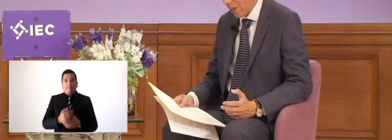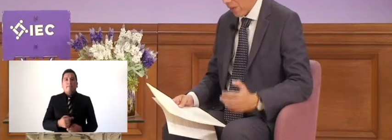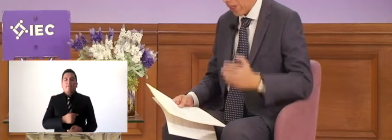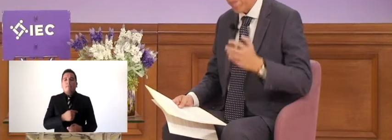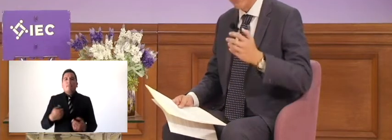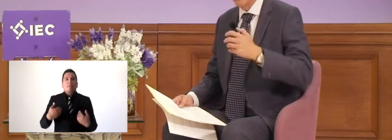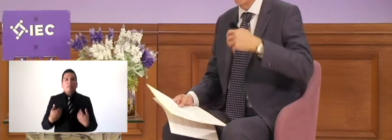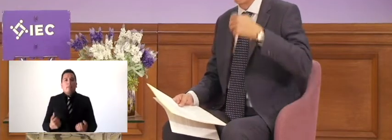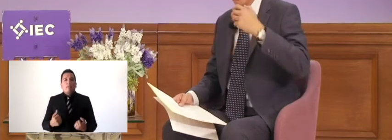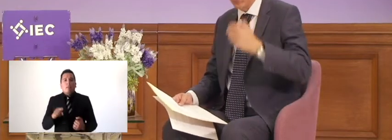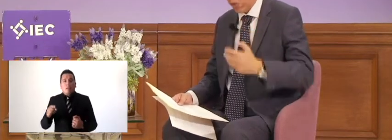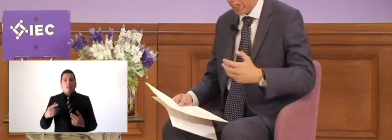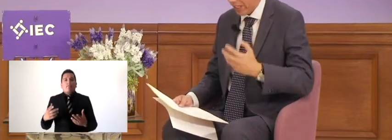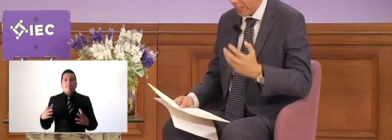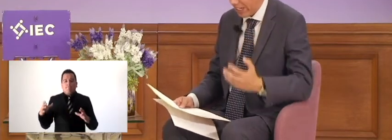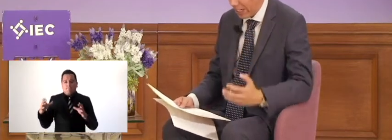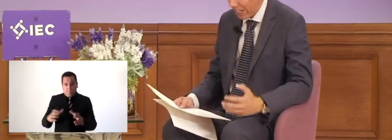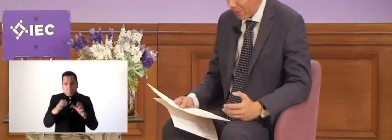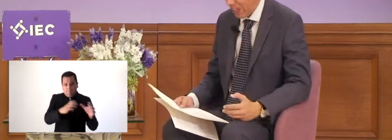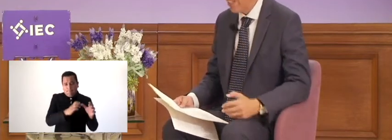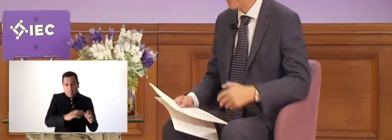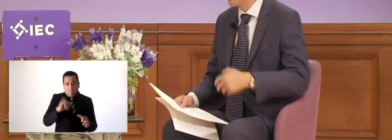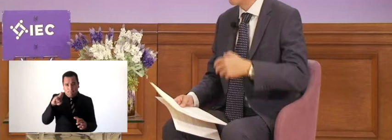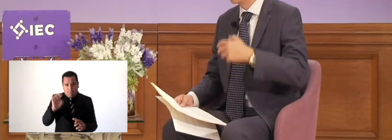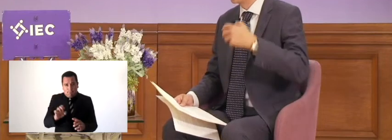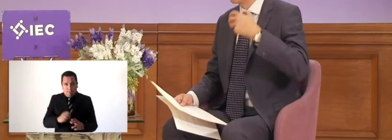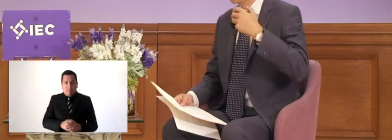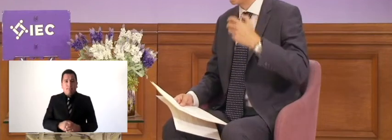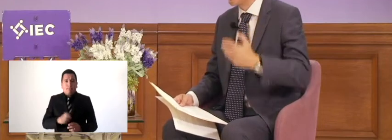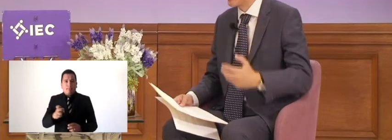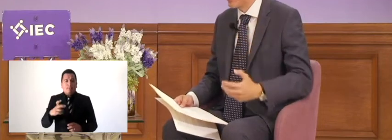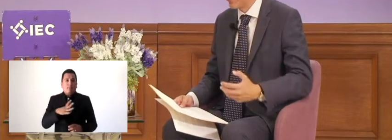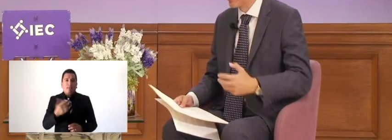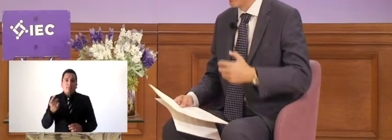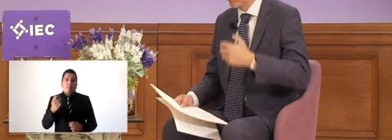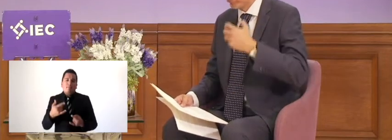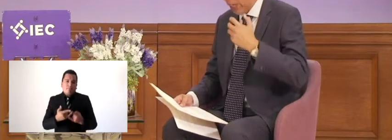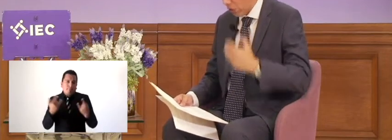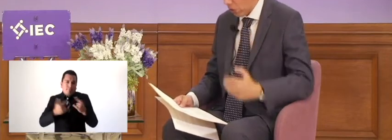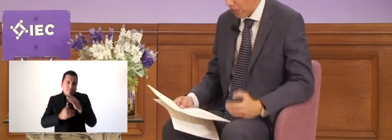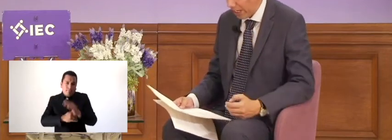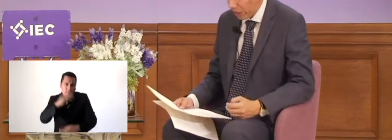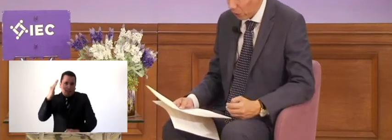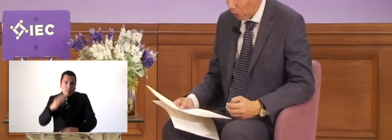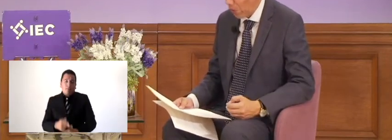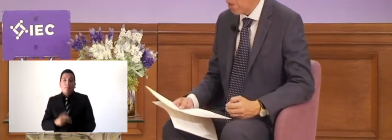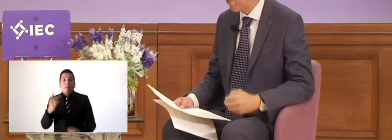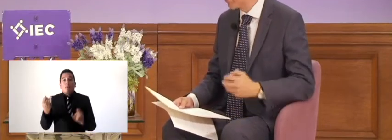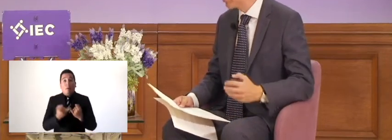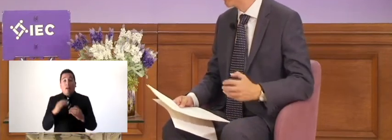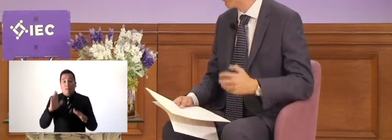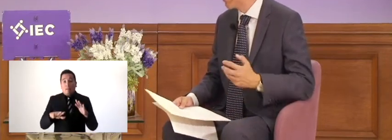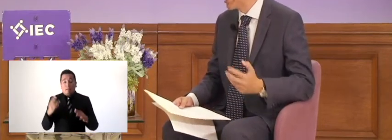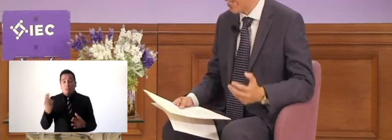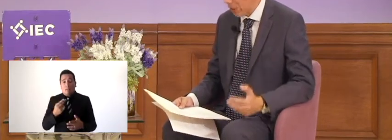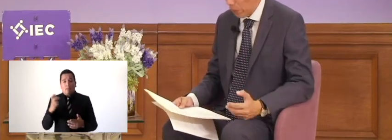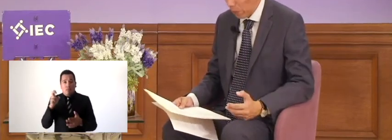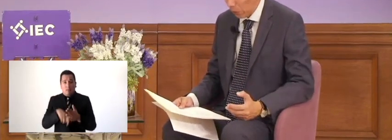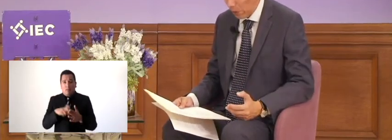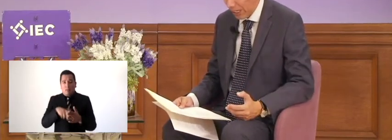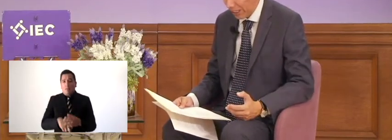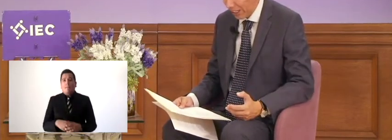día también los OPLES, el INE, tienen una experiencia con casos de éxito, pero claro, también hay